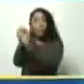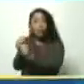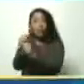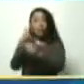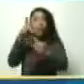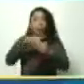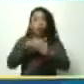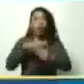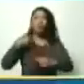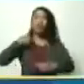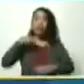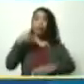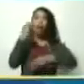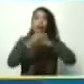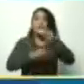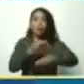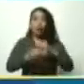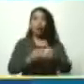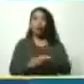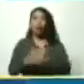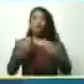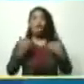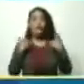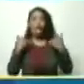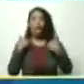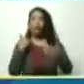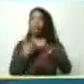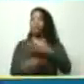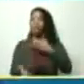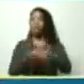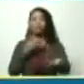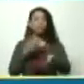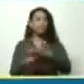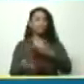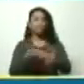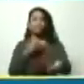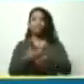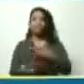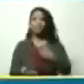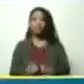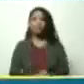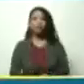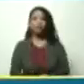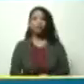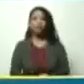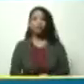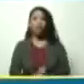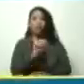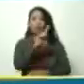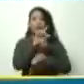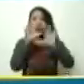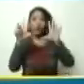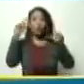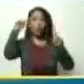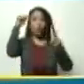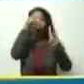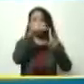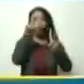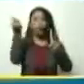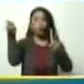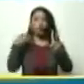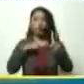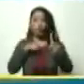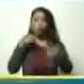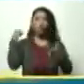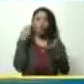petróleo tenemos que hacerlo cueste lo que cueste los 18 motores en eso insistí